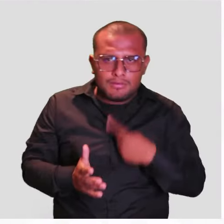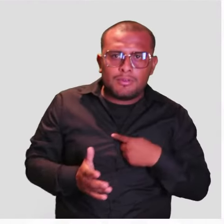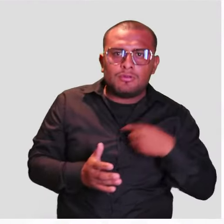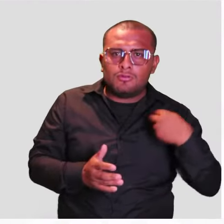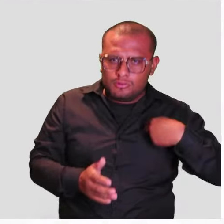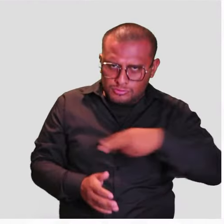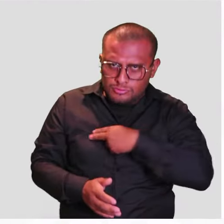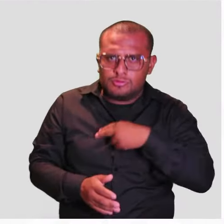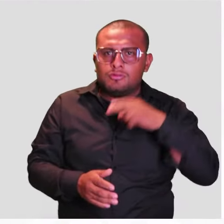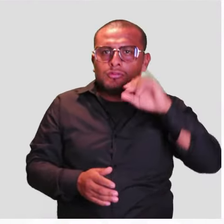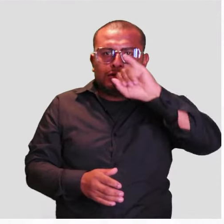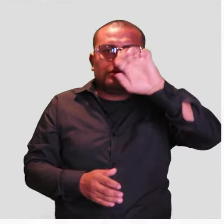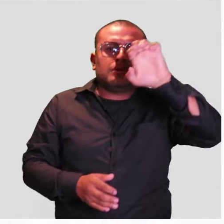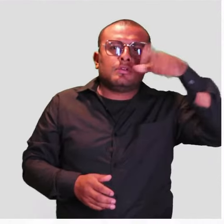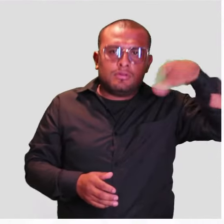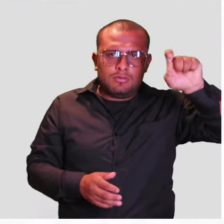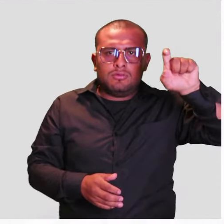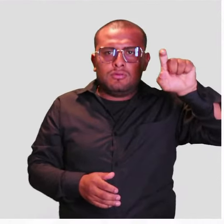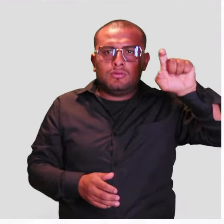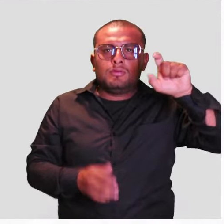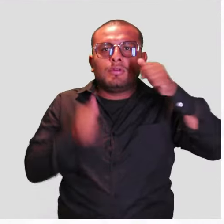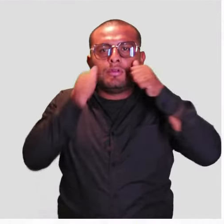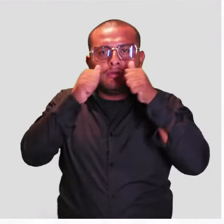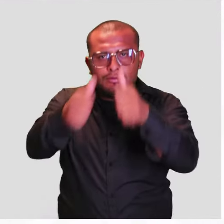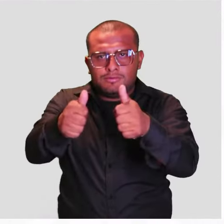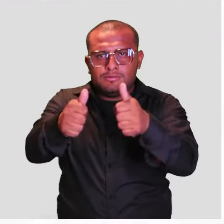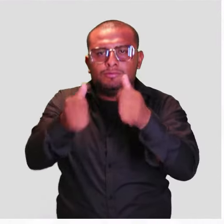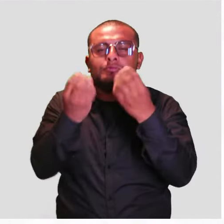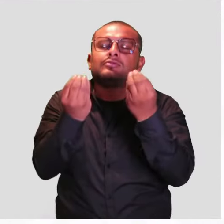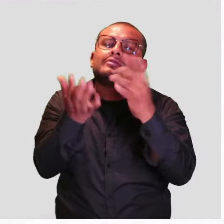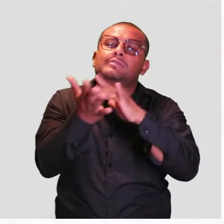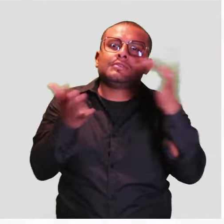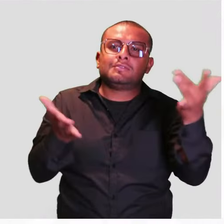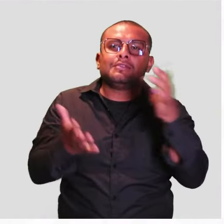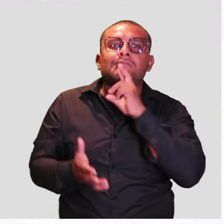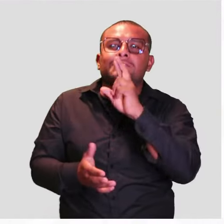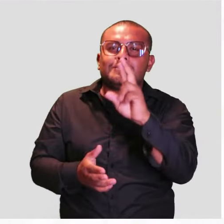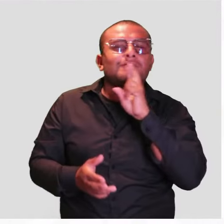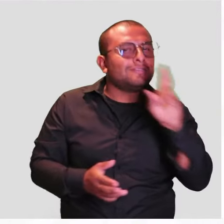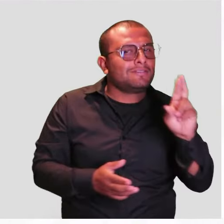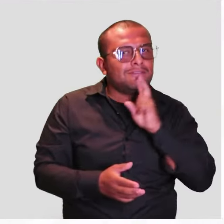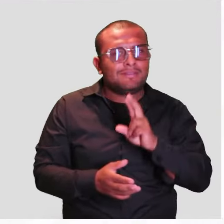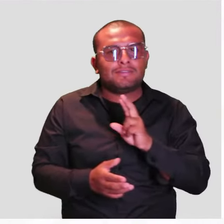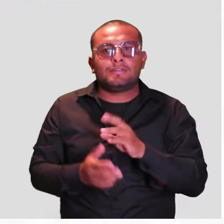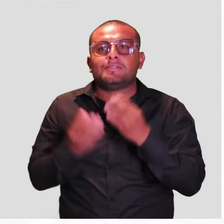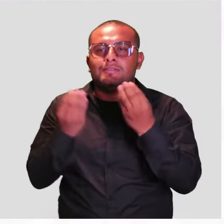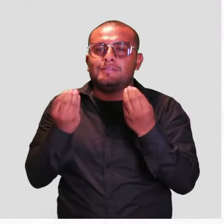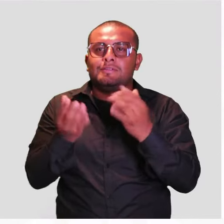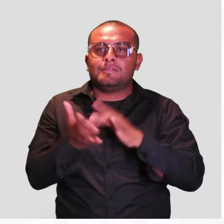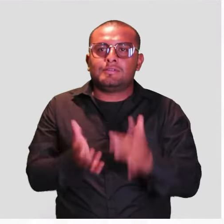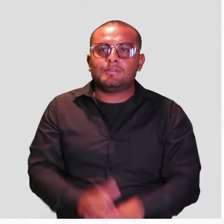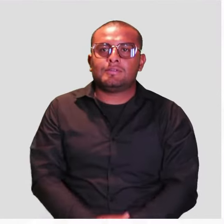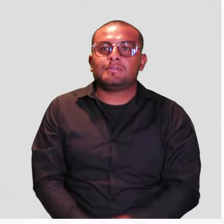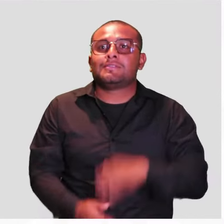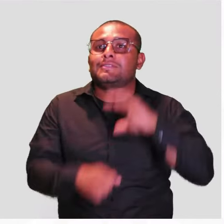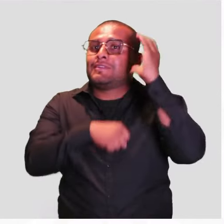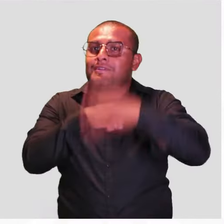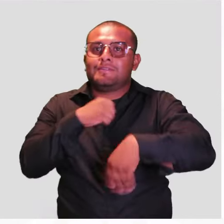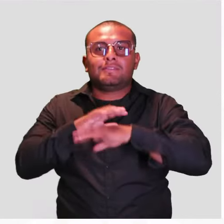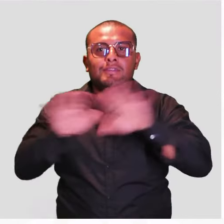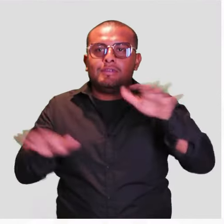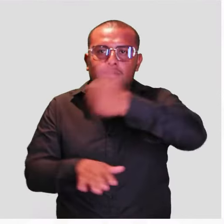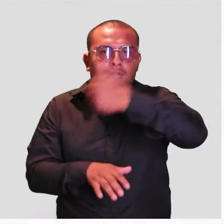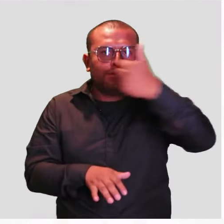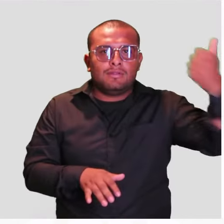escuchar sus opiniones y le agradeceríamos muchísimo que nos ayudara a contestarla. Así es, y ya estamos por finalizar este diálogo entre